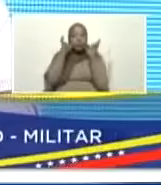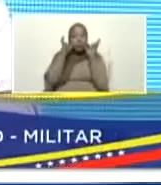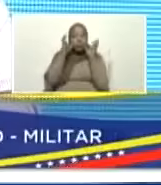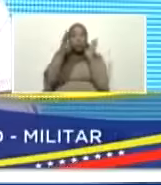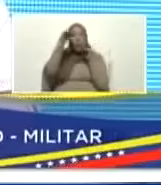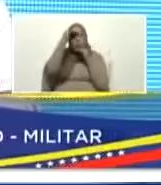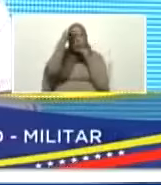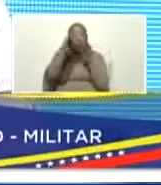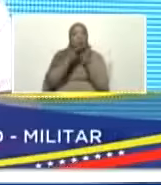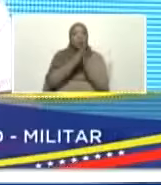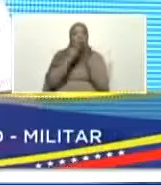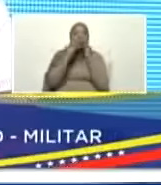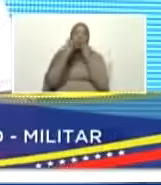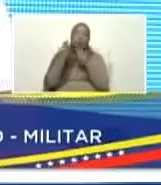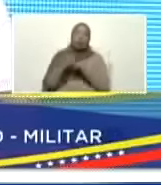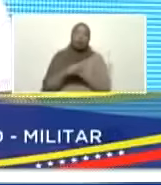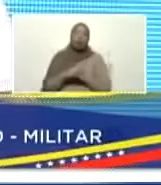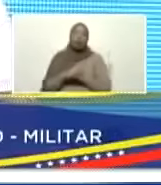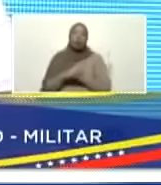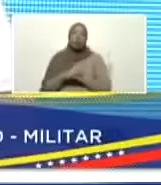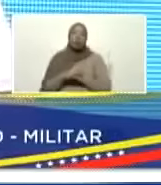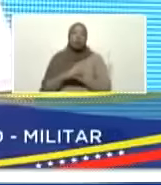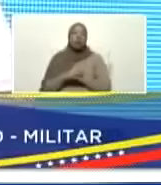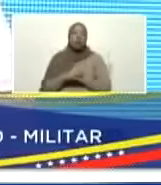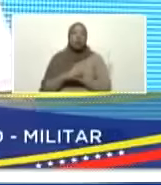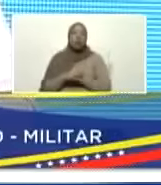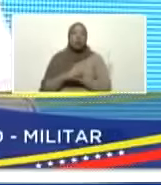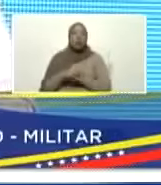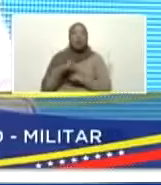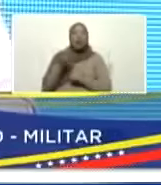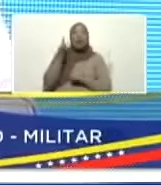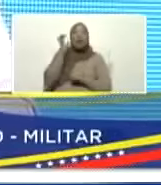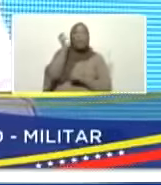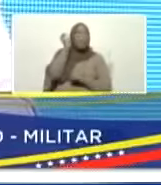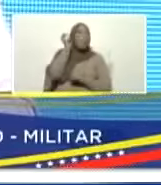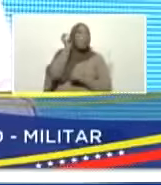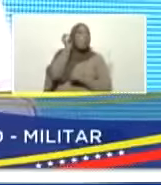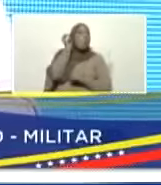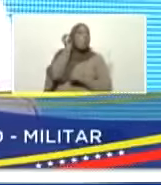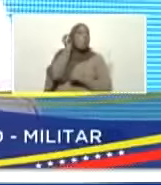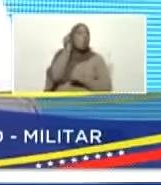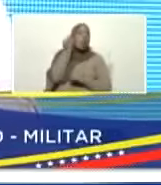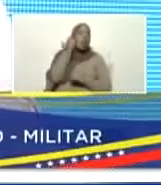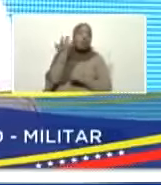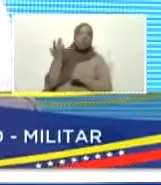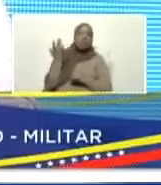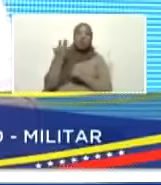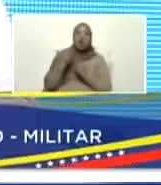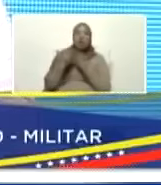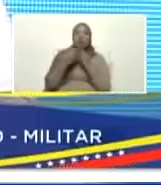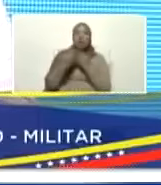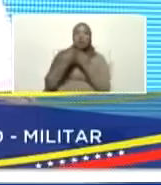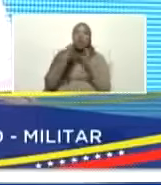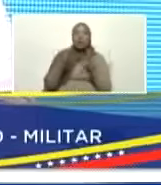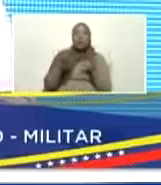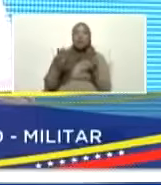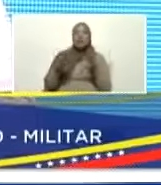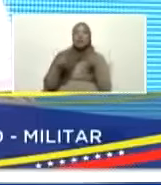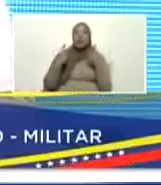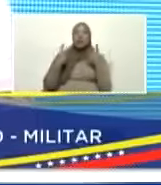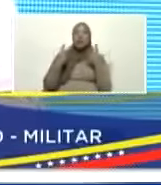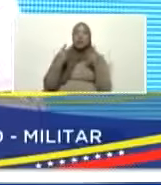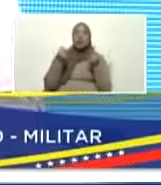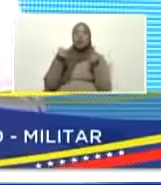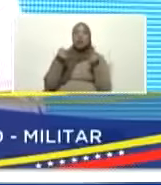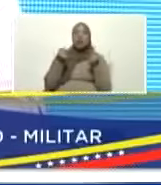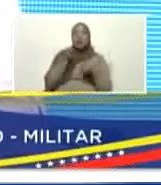Vamos a ver qué nos trae Graciris del Valle Pérez Navarro, estudiante de séptimo semestre en